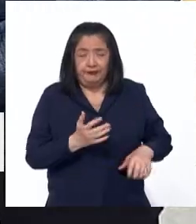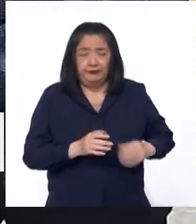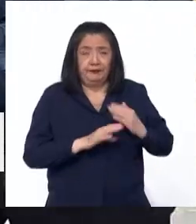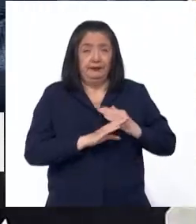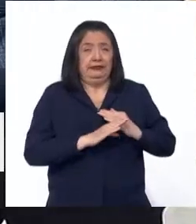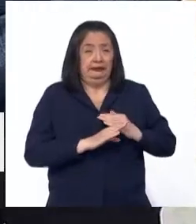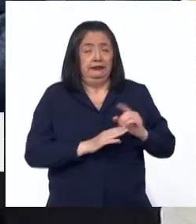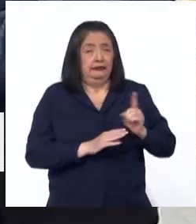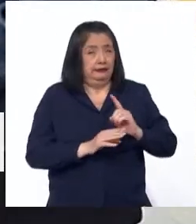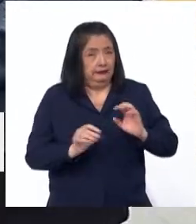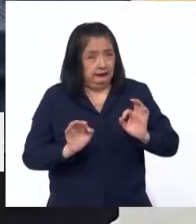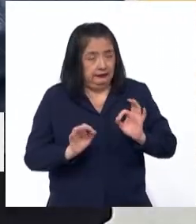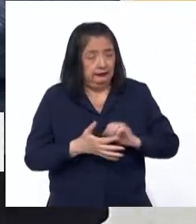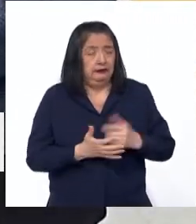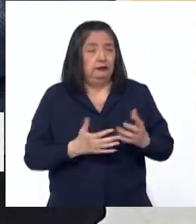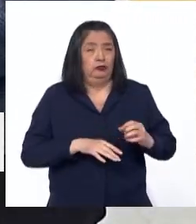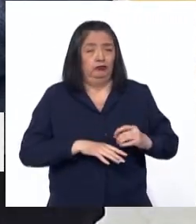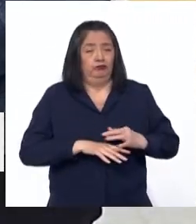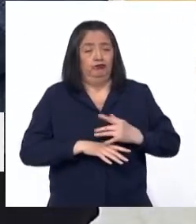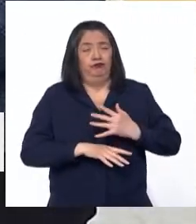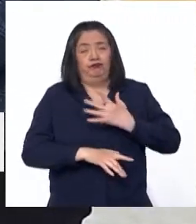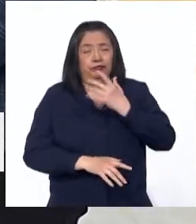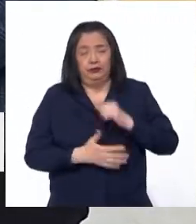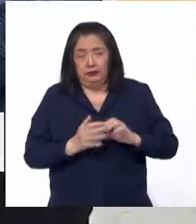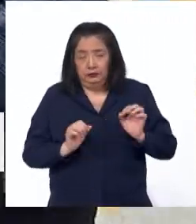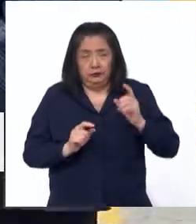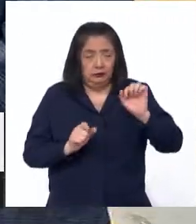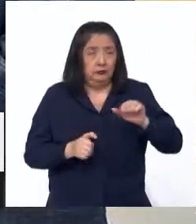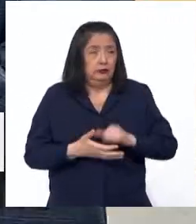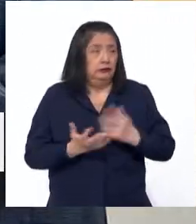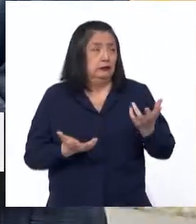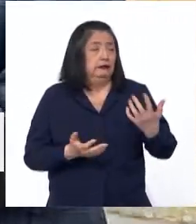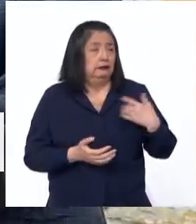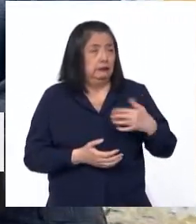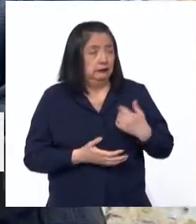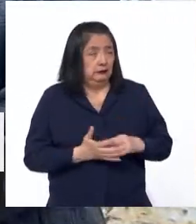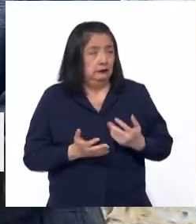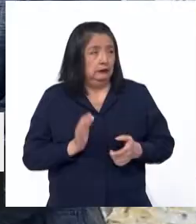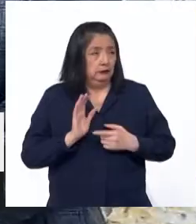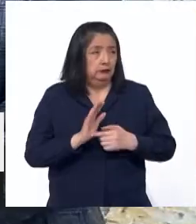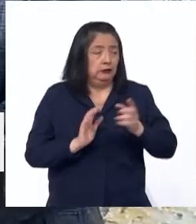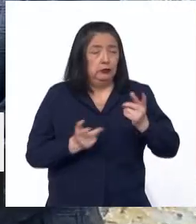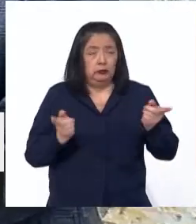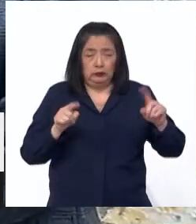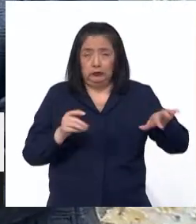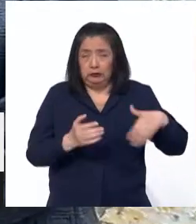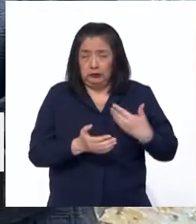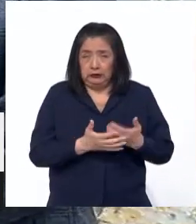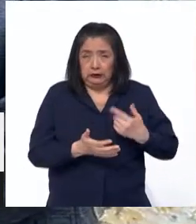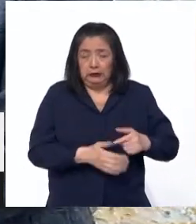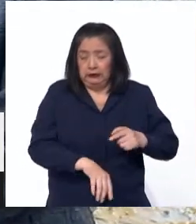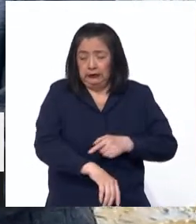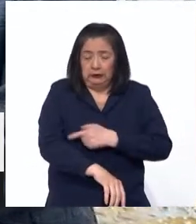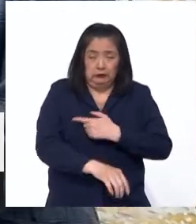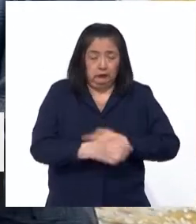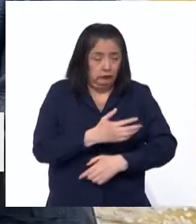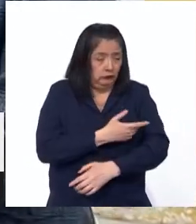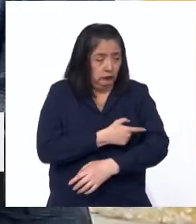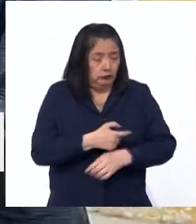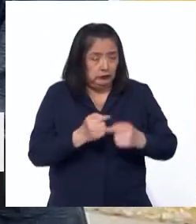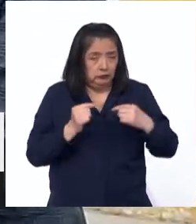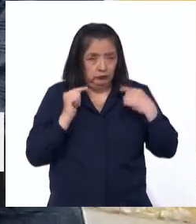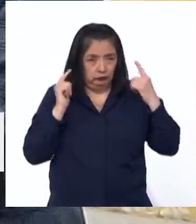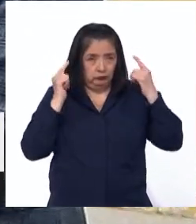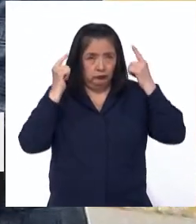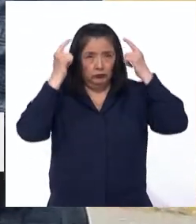evita, que neutraliza este virus y que lamentablemente el virus de la rabia es un virus que se manifiesta cuando ya llega al sistema nervioso y cuando ya está en el